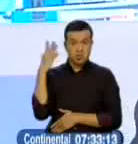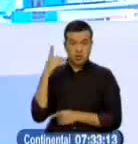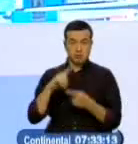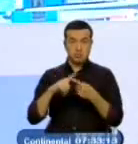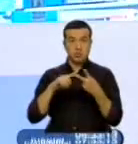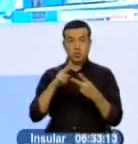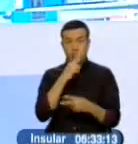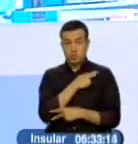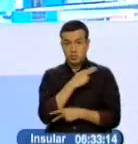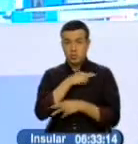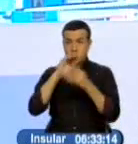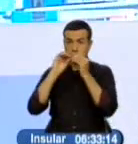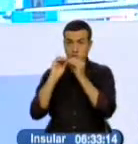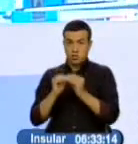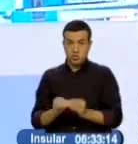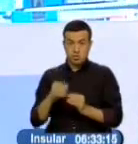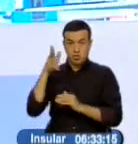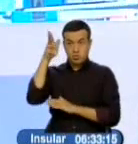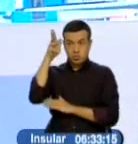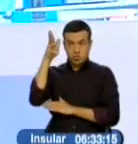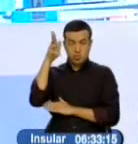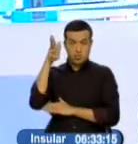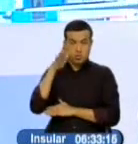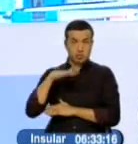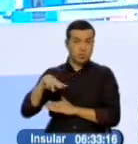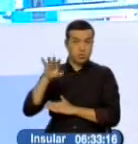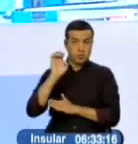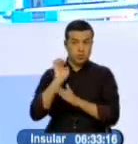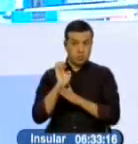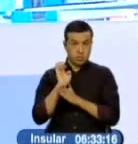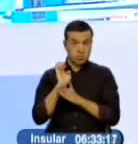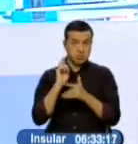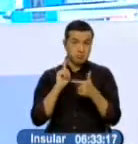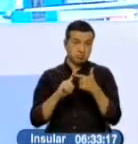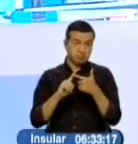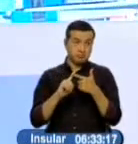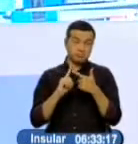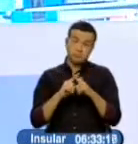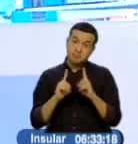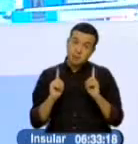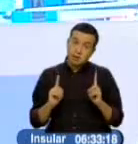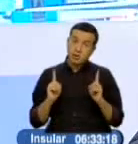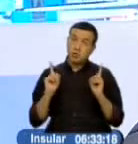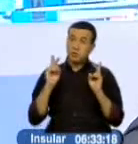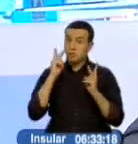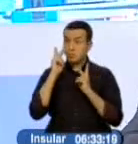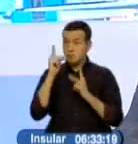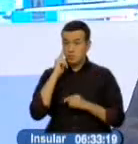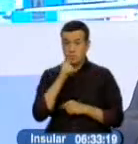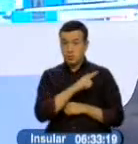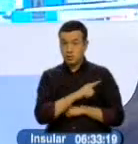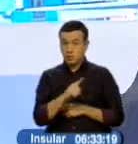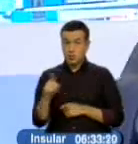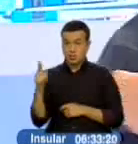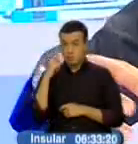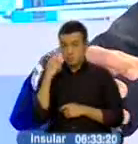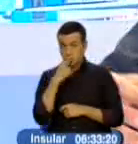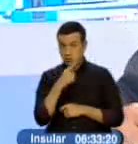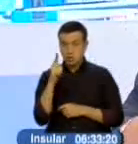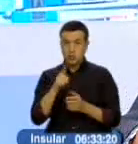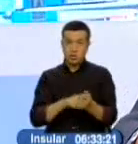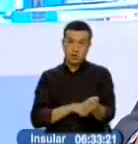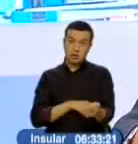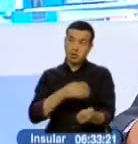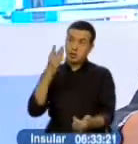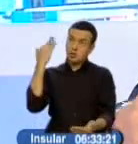La universidad que forma a los pedagogos y a los docentes del país. Sin embargo, digamos, cuando uno mira la trayectoria